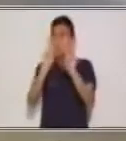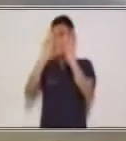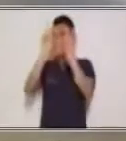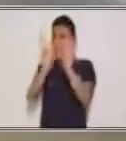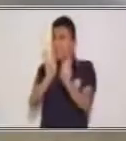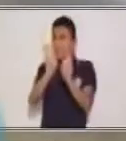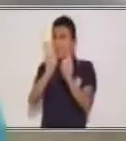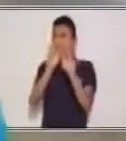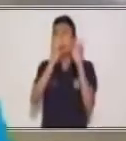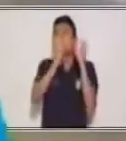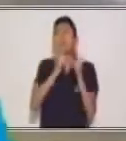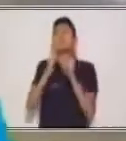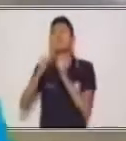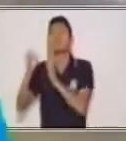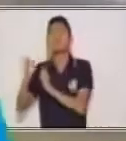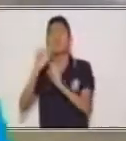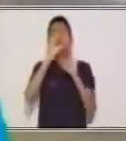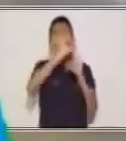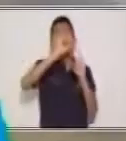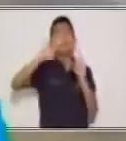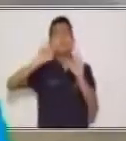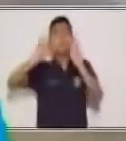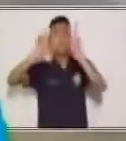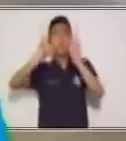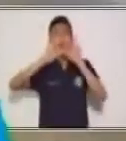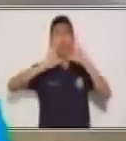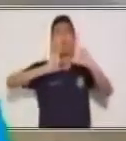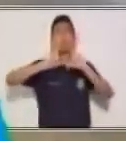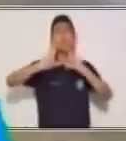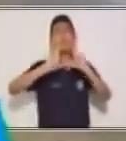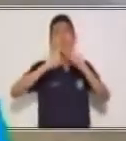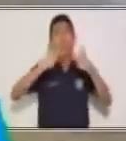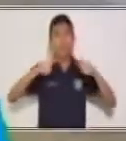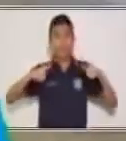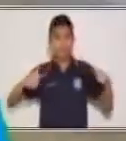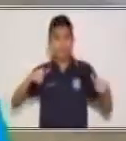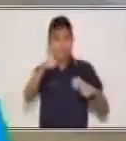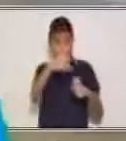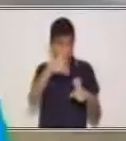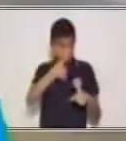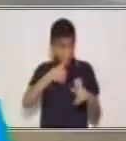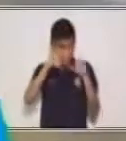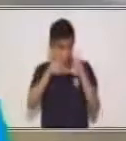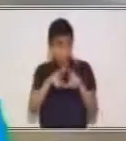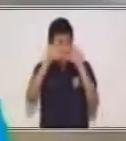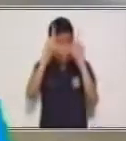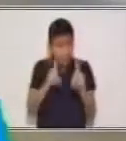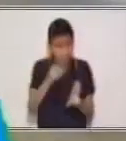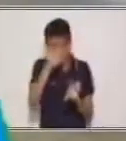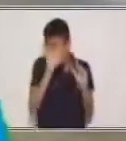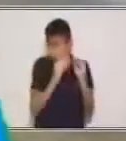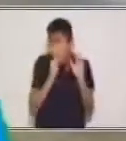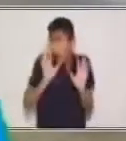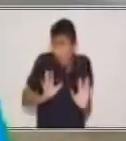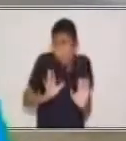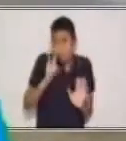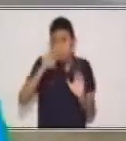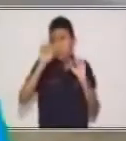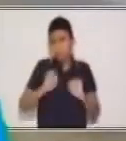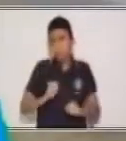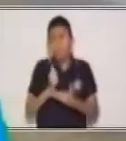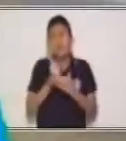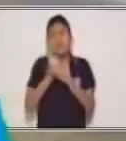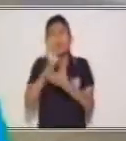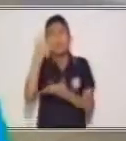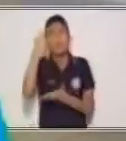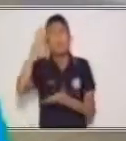el tema de la estructura de la oración en el área de comunicación y lenguaje. Si en casa hay alguna persona con discapacidad, este tema les ayudará a